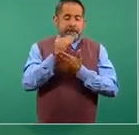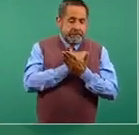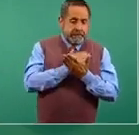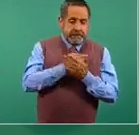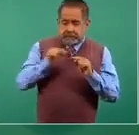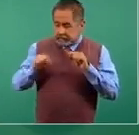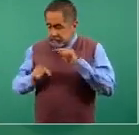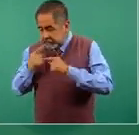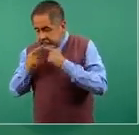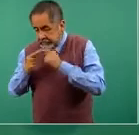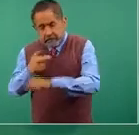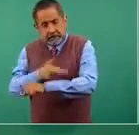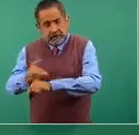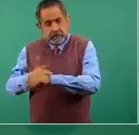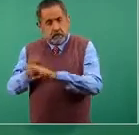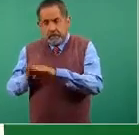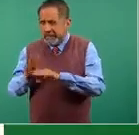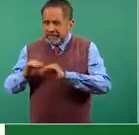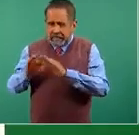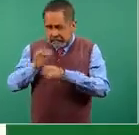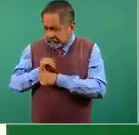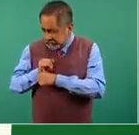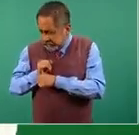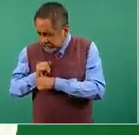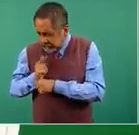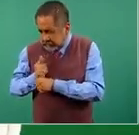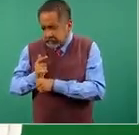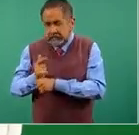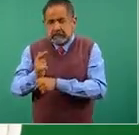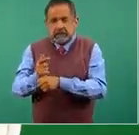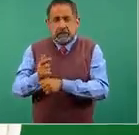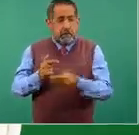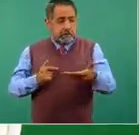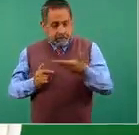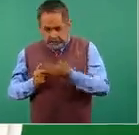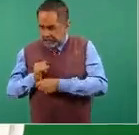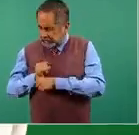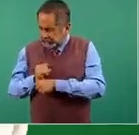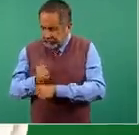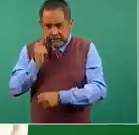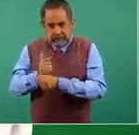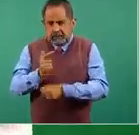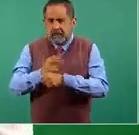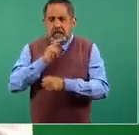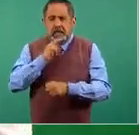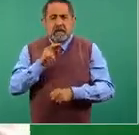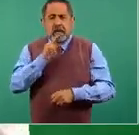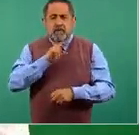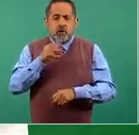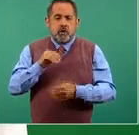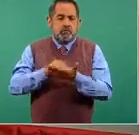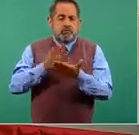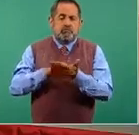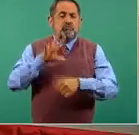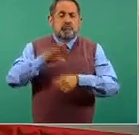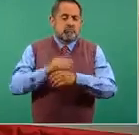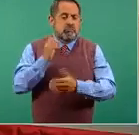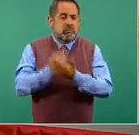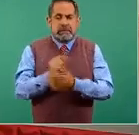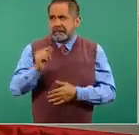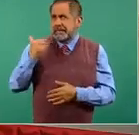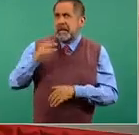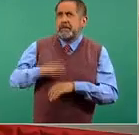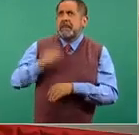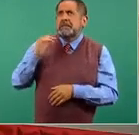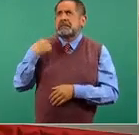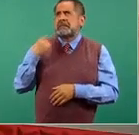mecanismo explícito para atender estas solicitudes. Y la más reciente de autorización